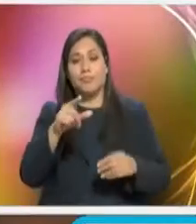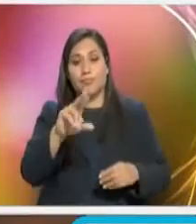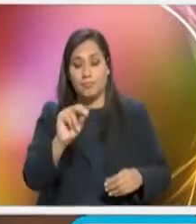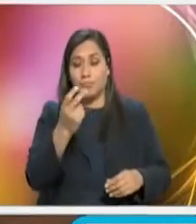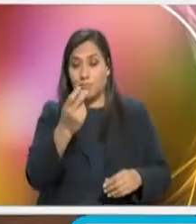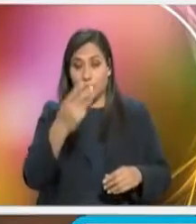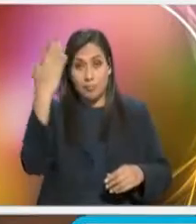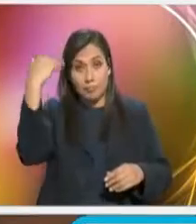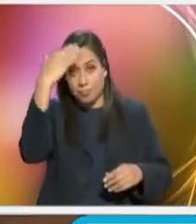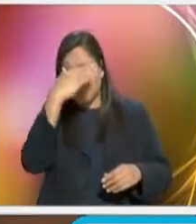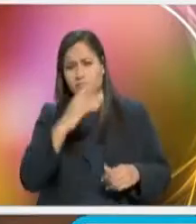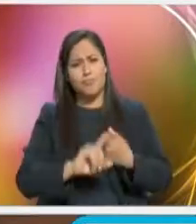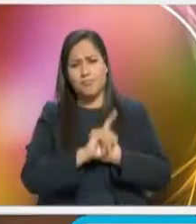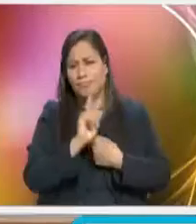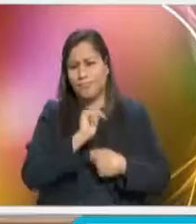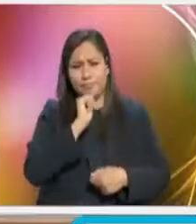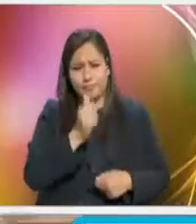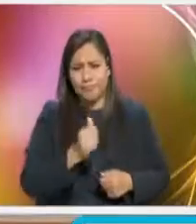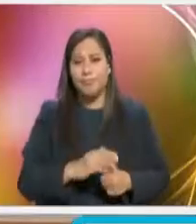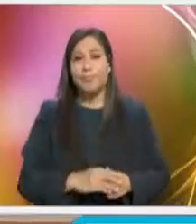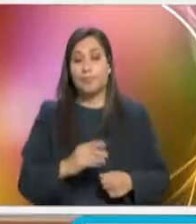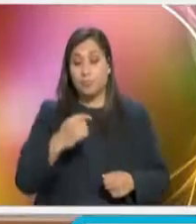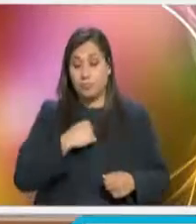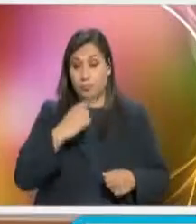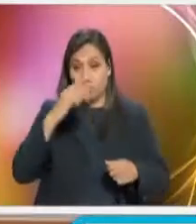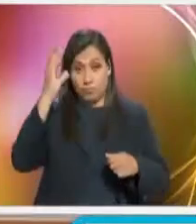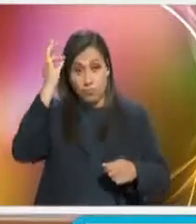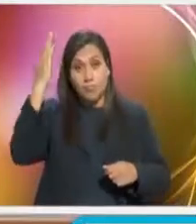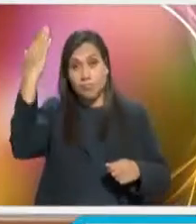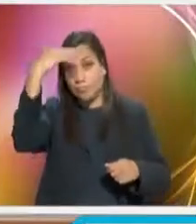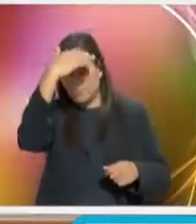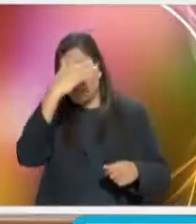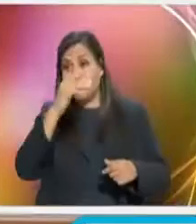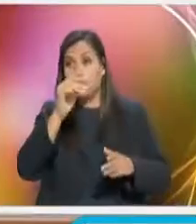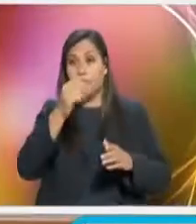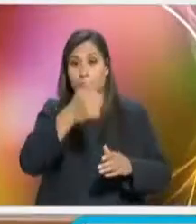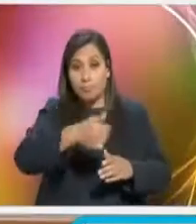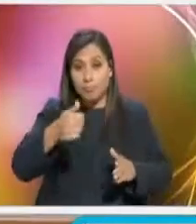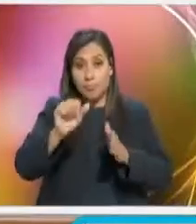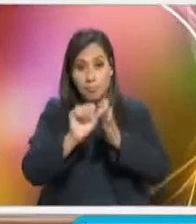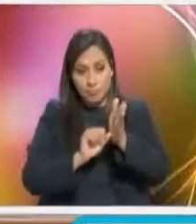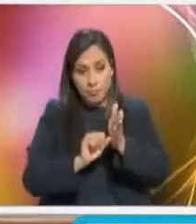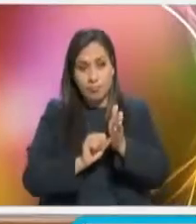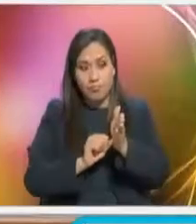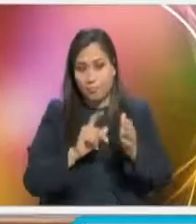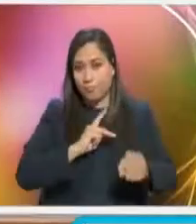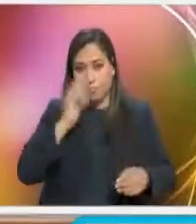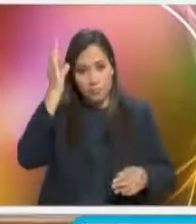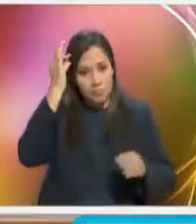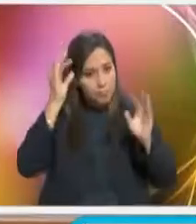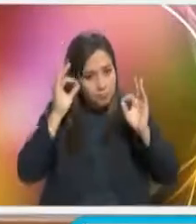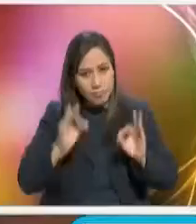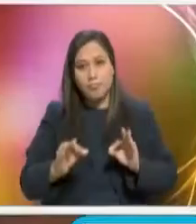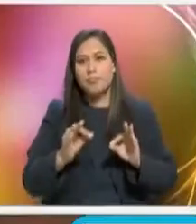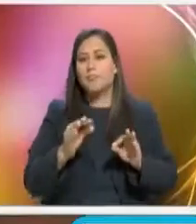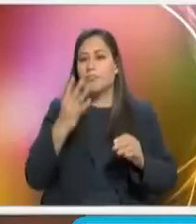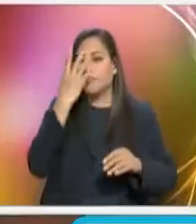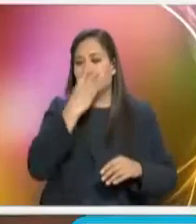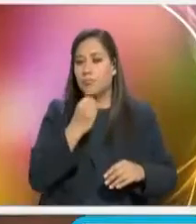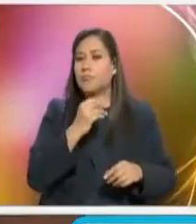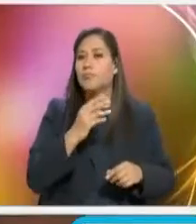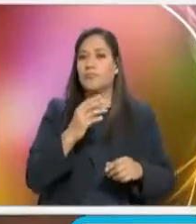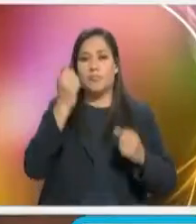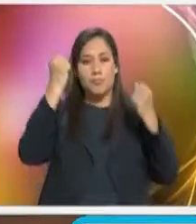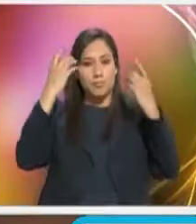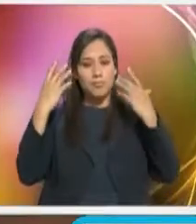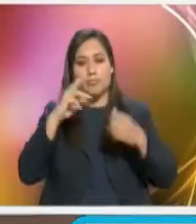haber ese problema. Si nosotros nos pintamos el cabello cada mes nuestro cabello va a estar perfecto, precioso, brillante, súper natural,